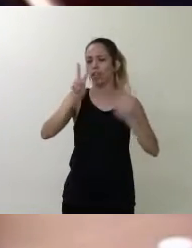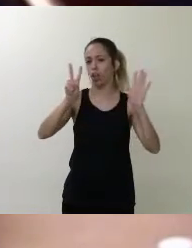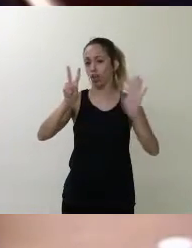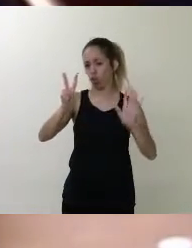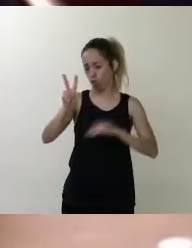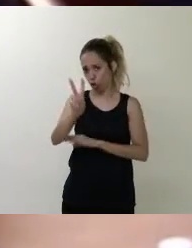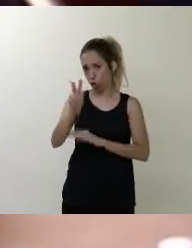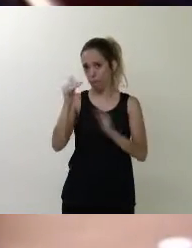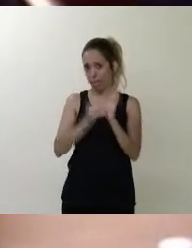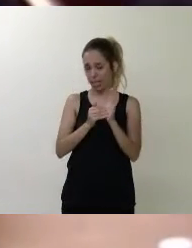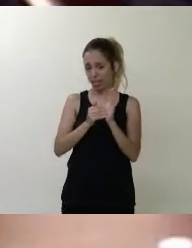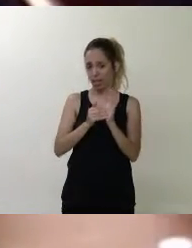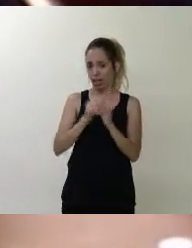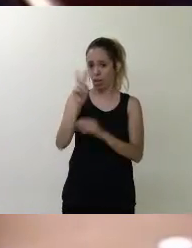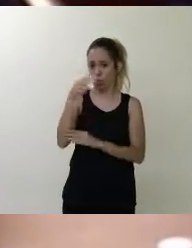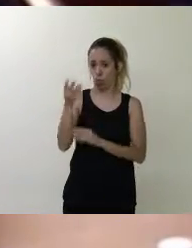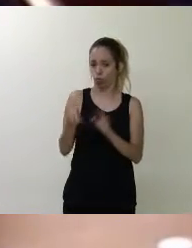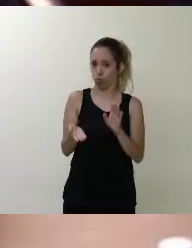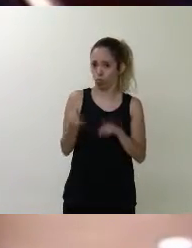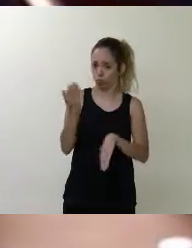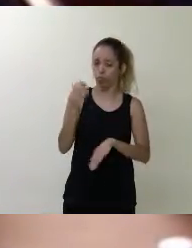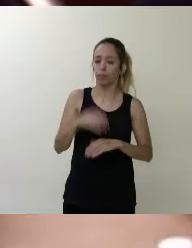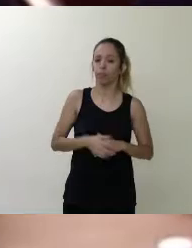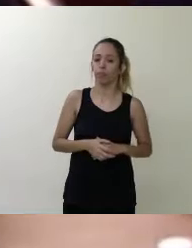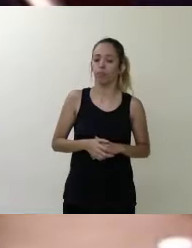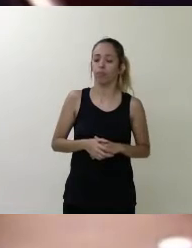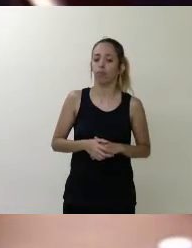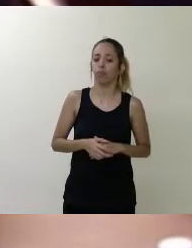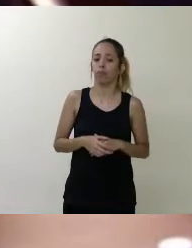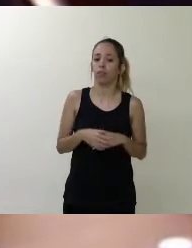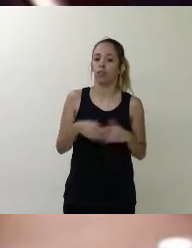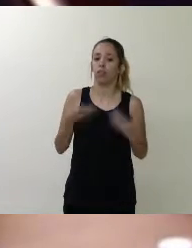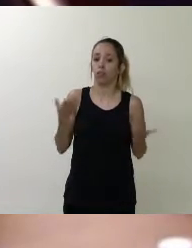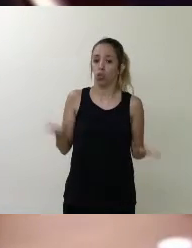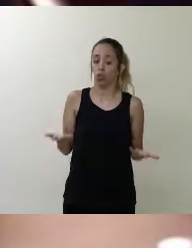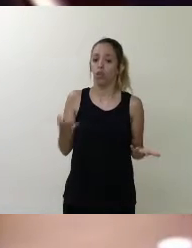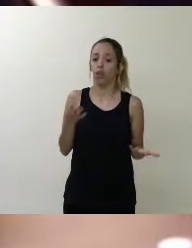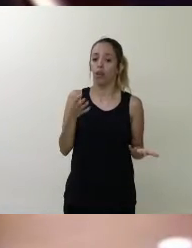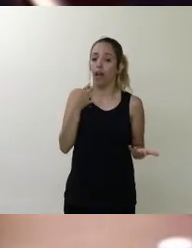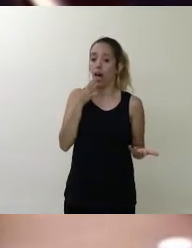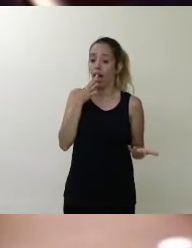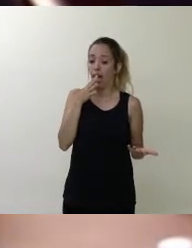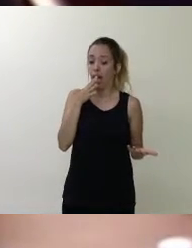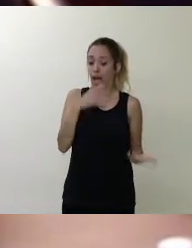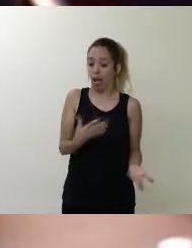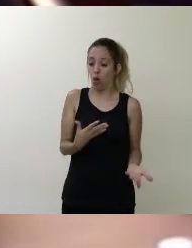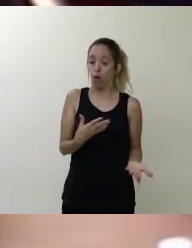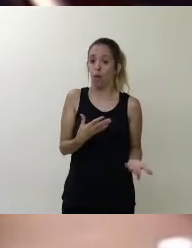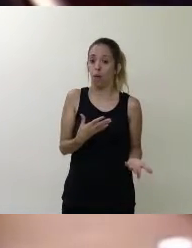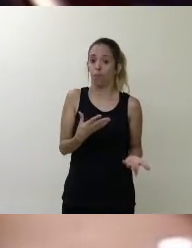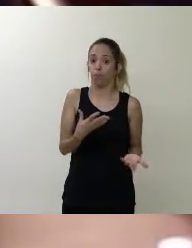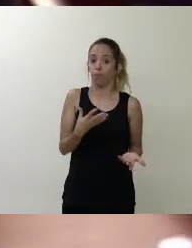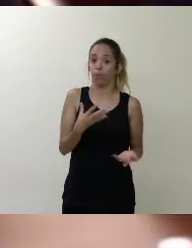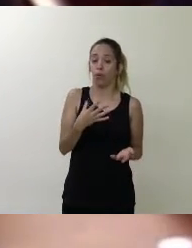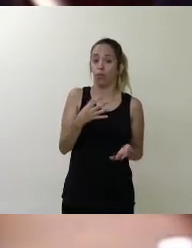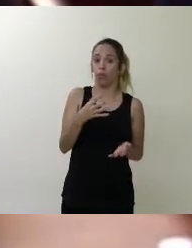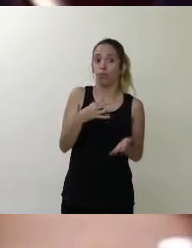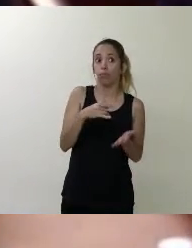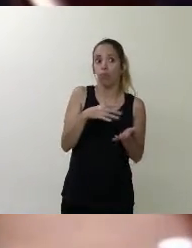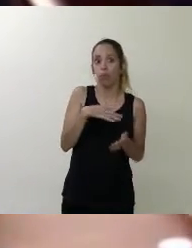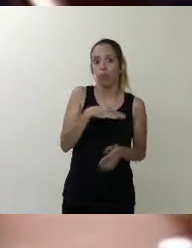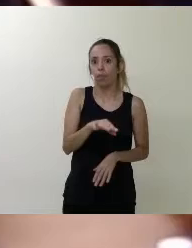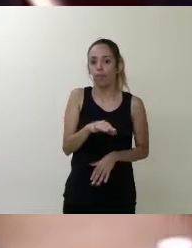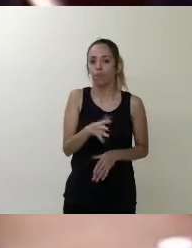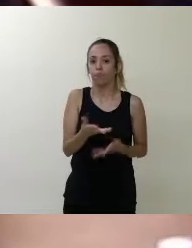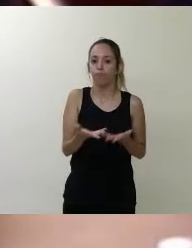842.646 euros. Y en este momento lo que se nos ha trasladado desde el ayuntamiento es la necesidad de fasear ese proyecto porque un grupo de vecinos